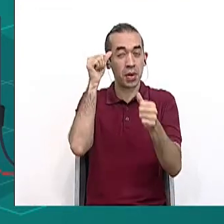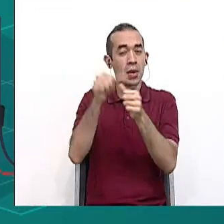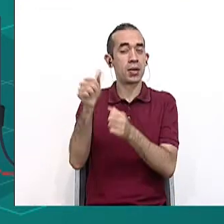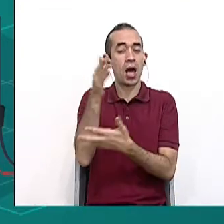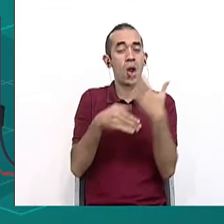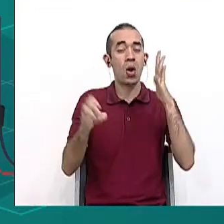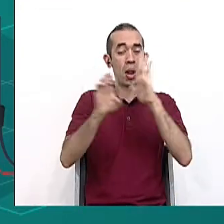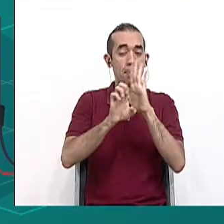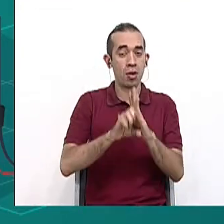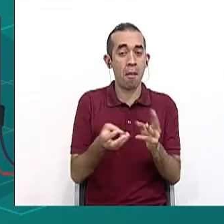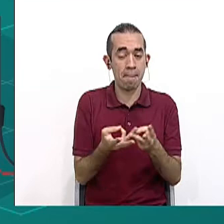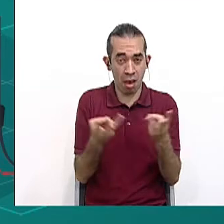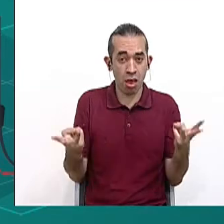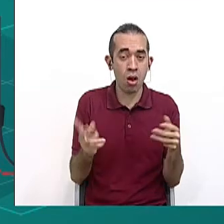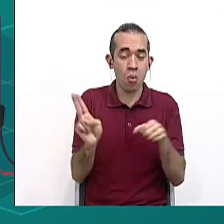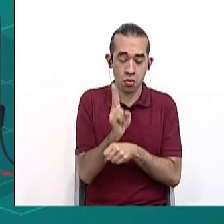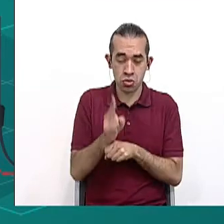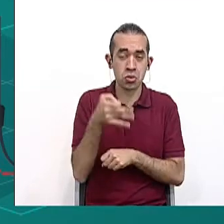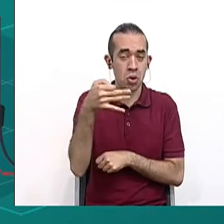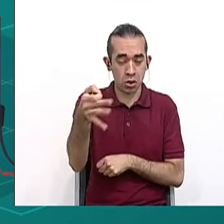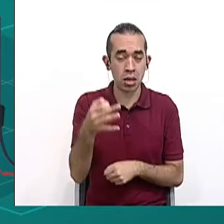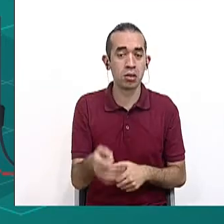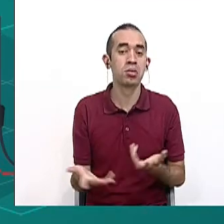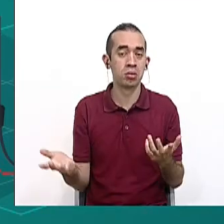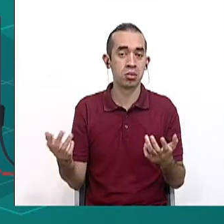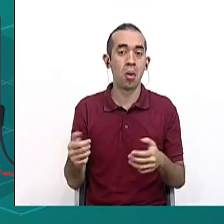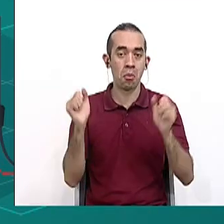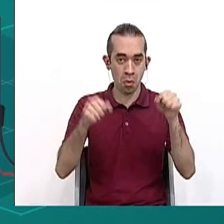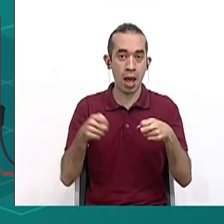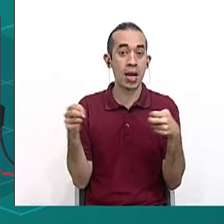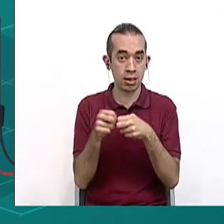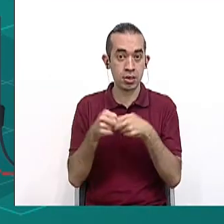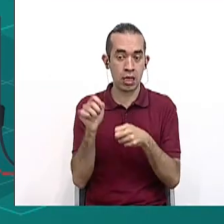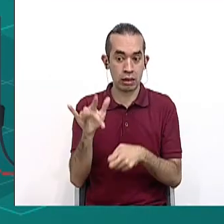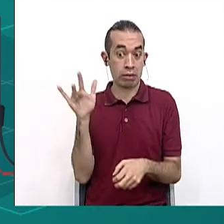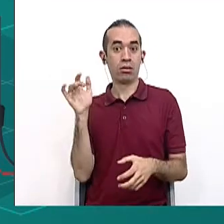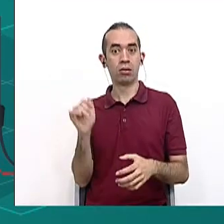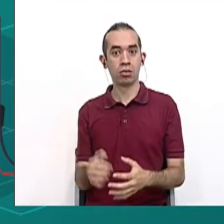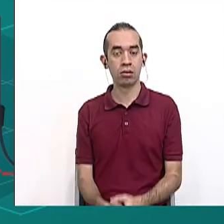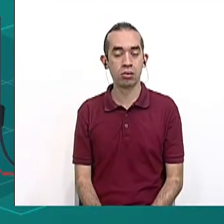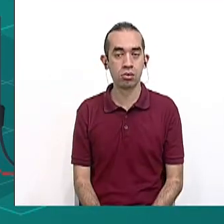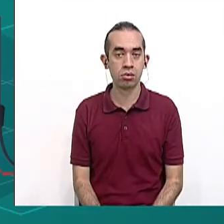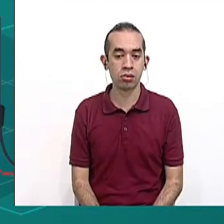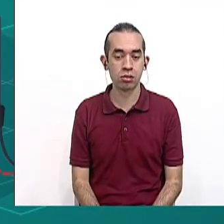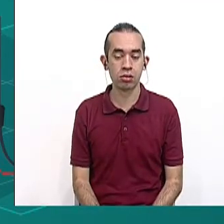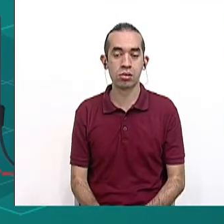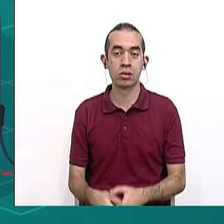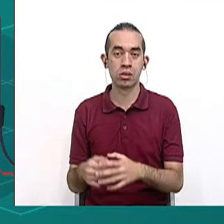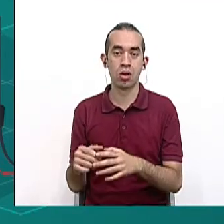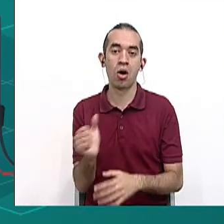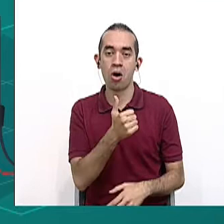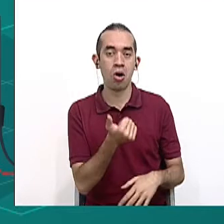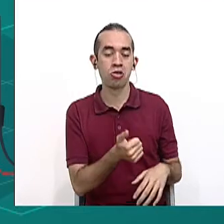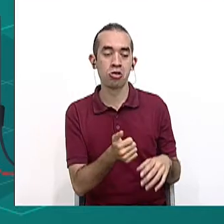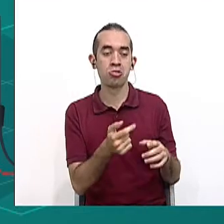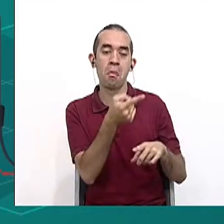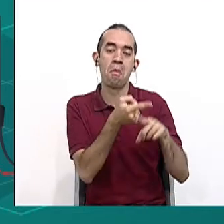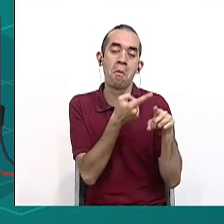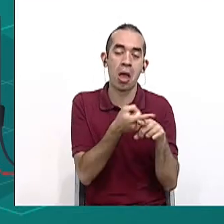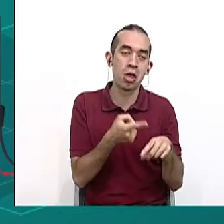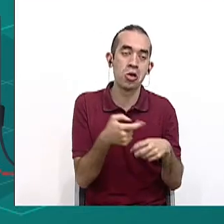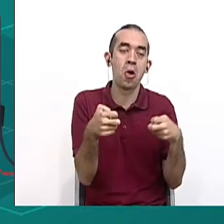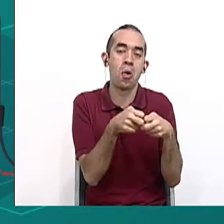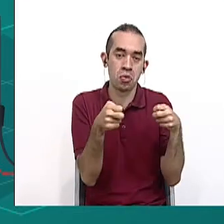ejemplos de materiales de uso cotidiano que se consideren conductores de la electricidad y otros que se consideren